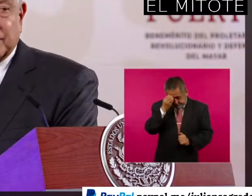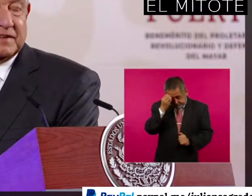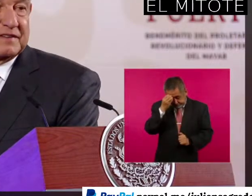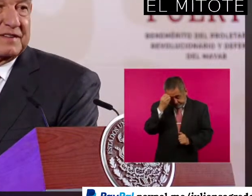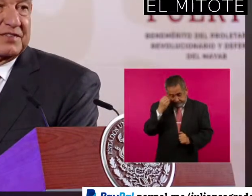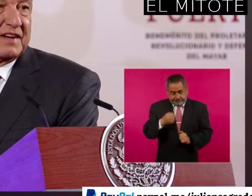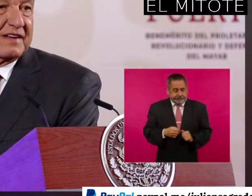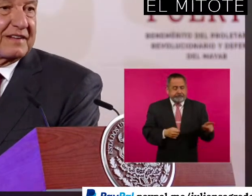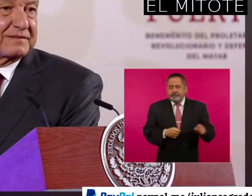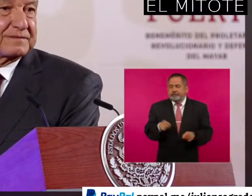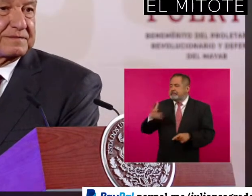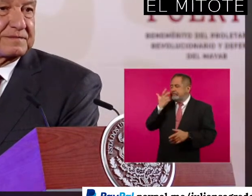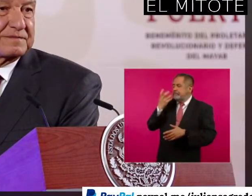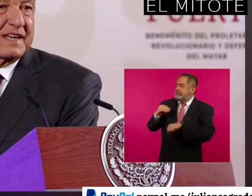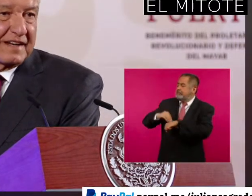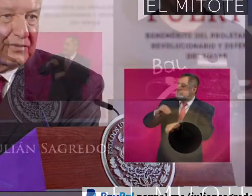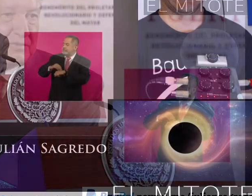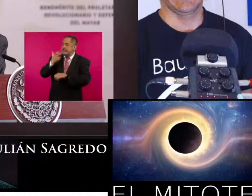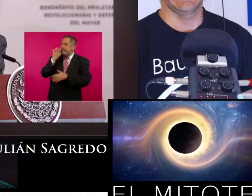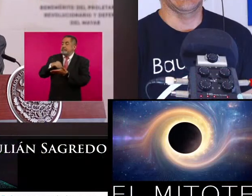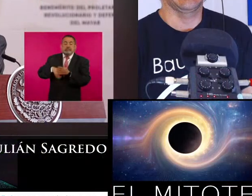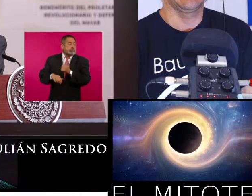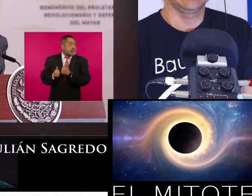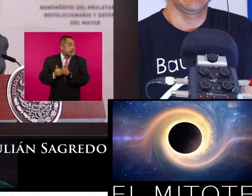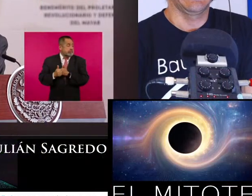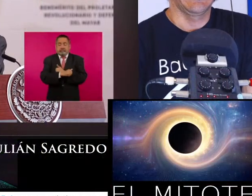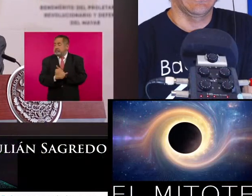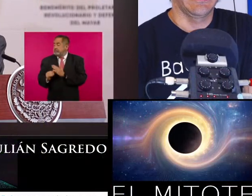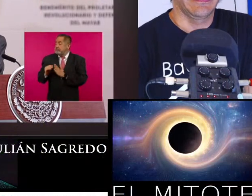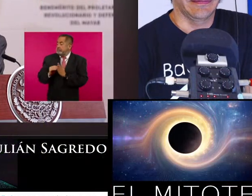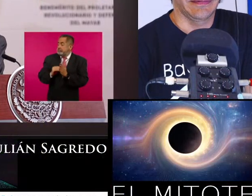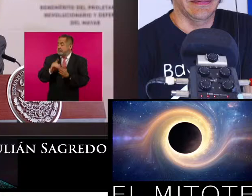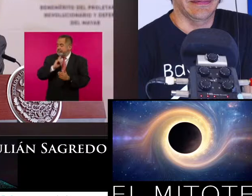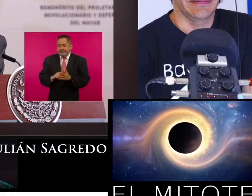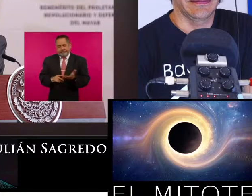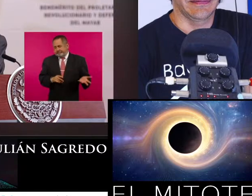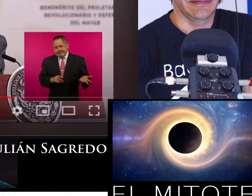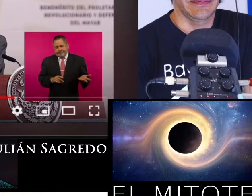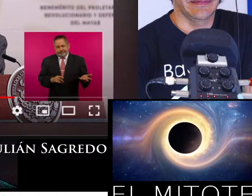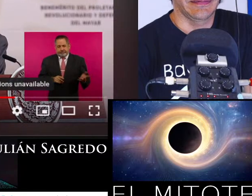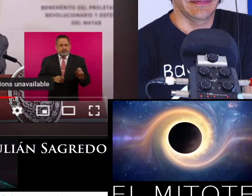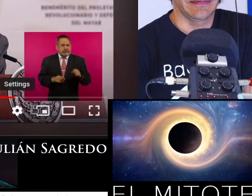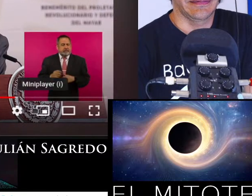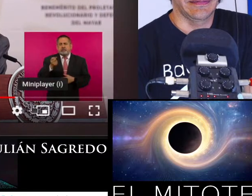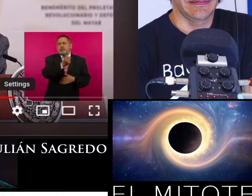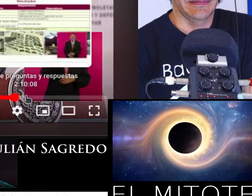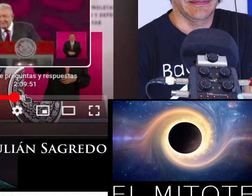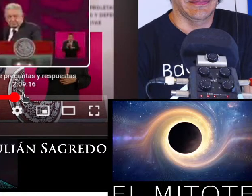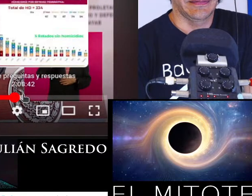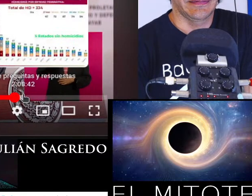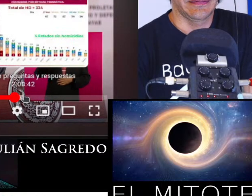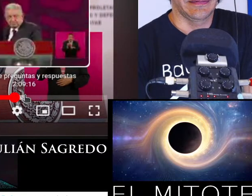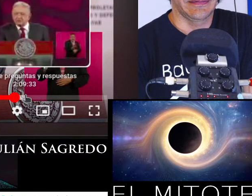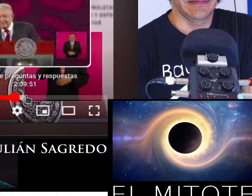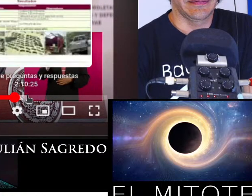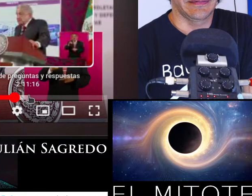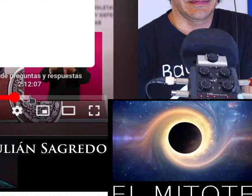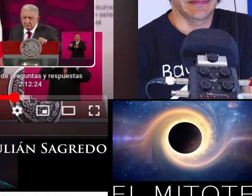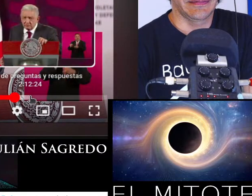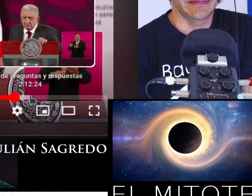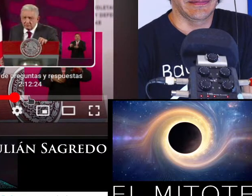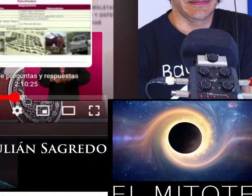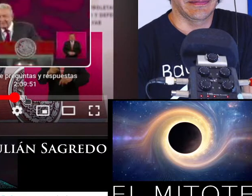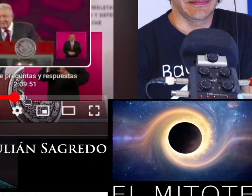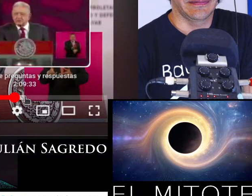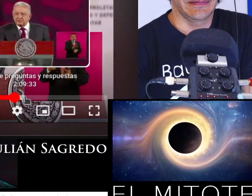que puede haber cifra negra, ¿no? Que la hay. Porque muchos no denuncian los robos, también hay cifra negra. Pero